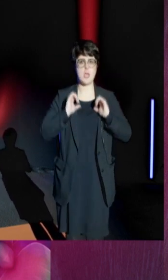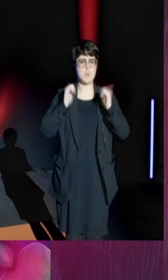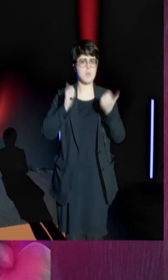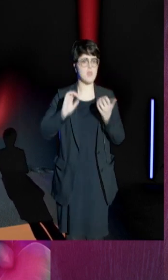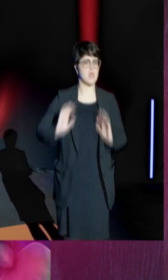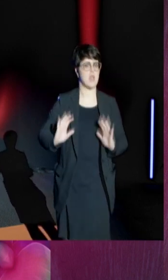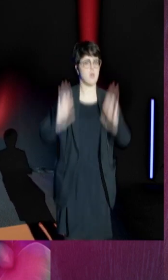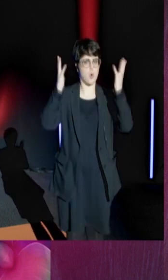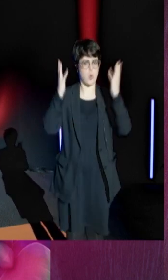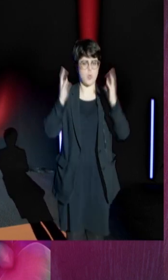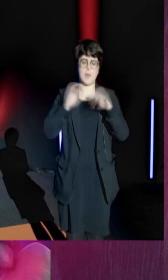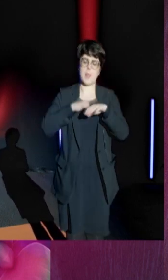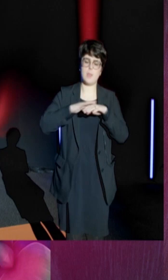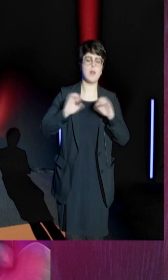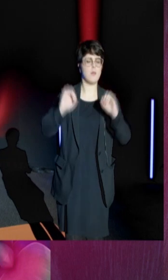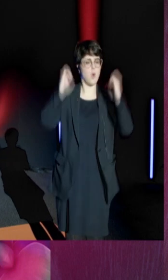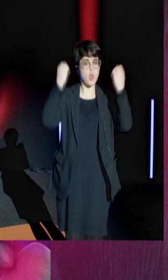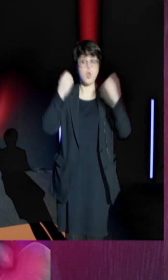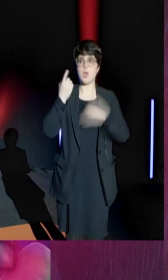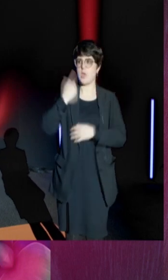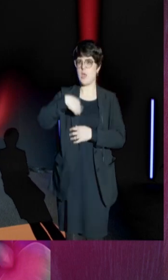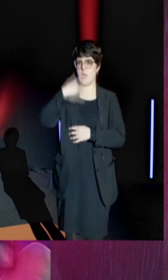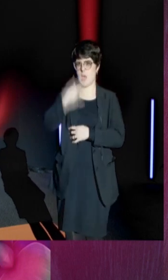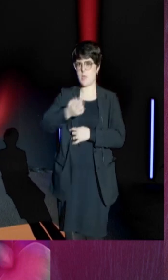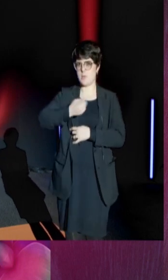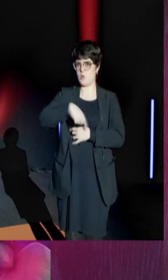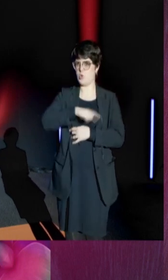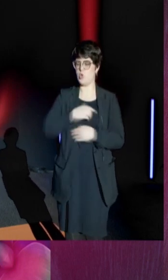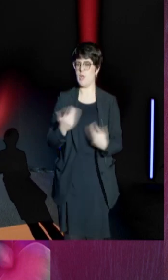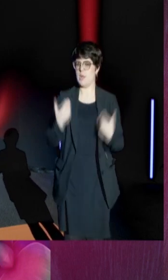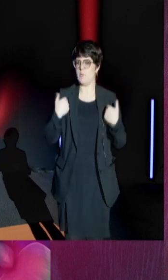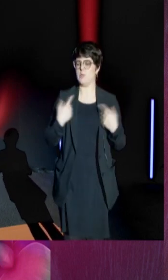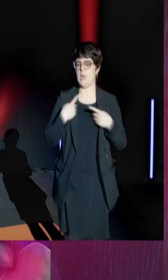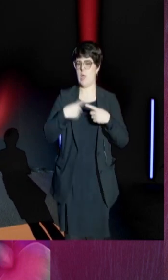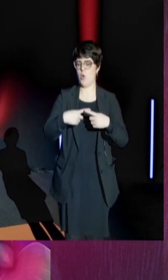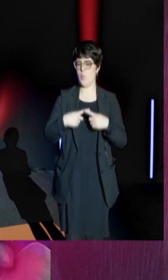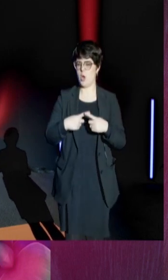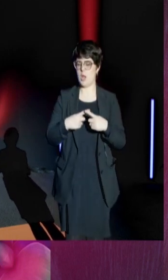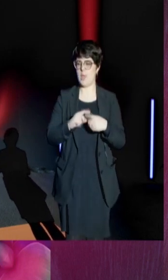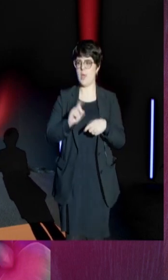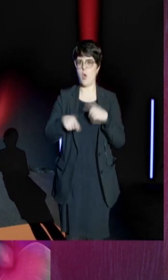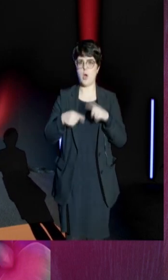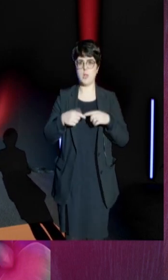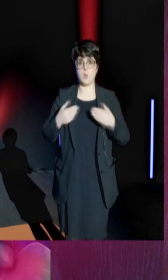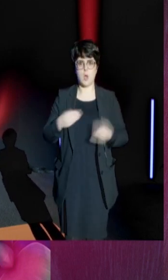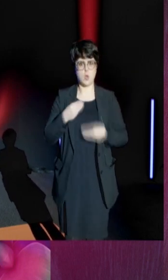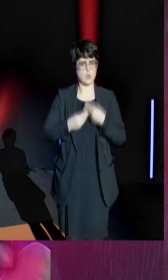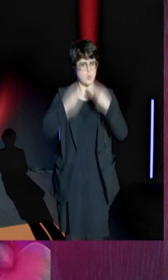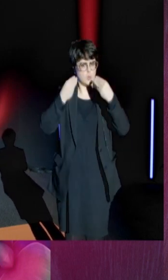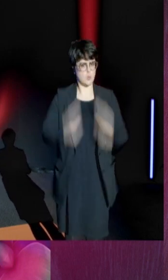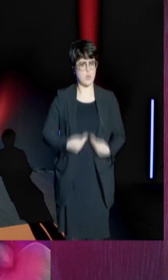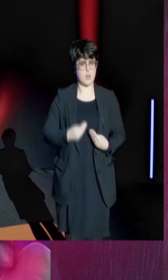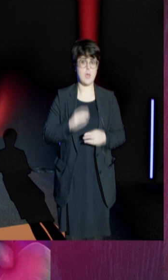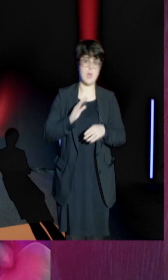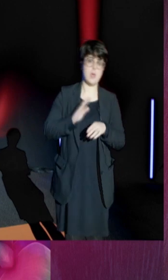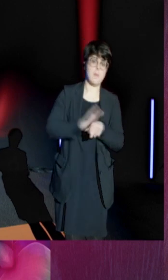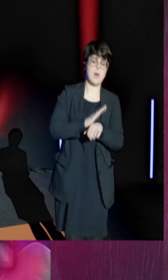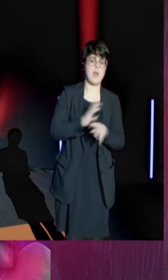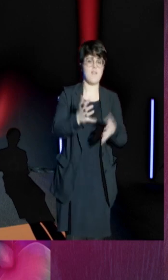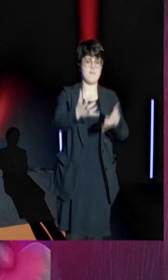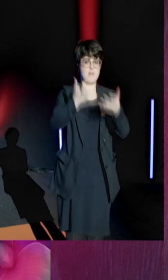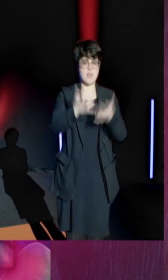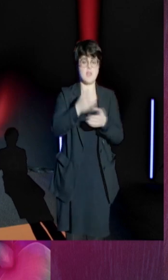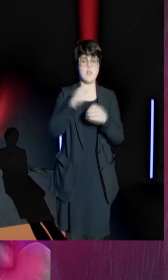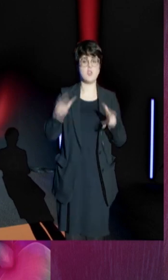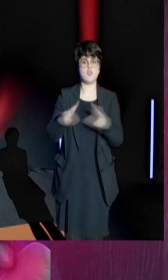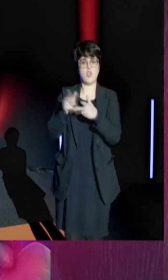Revolución y tenemos una responsabilidad compartida de hacer buen uso de ella para el beneficio y el progreso de